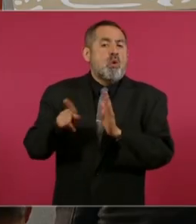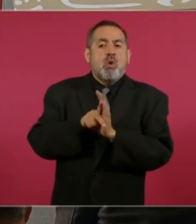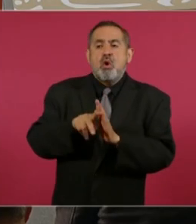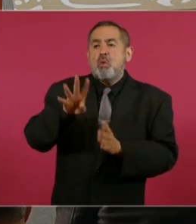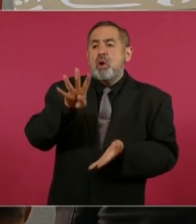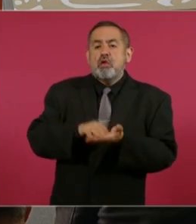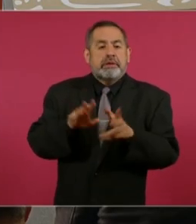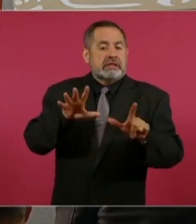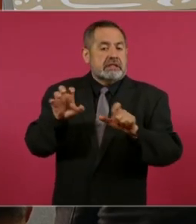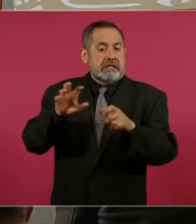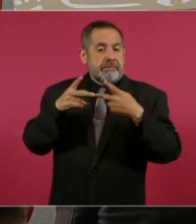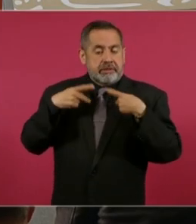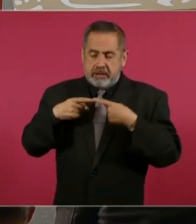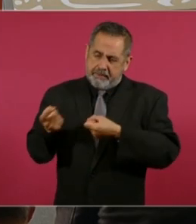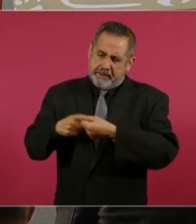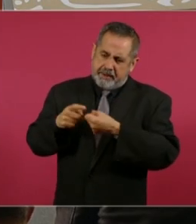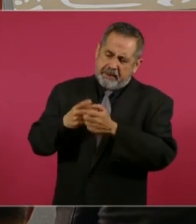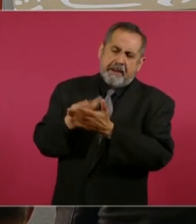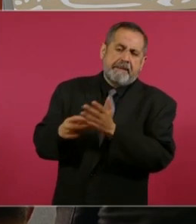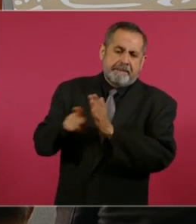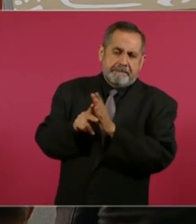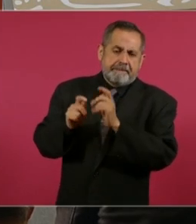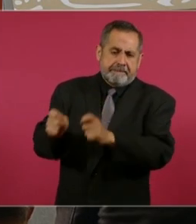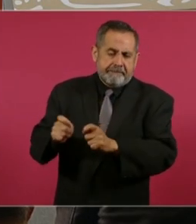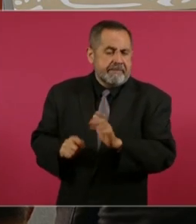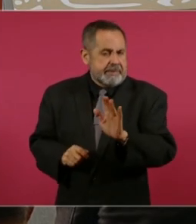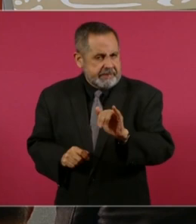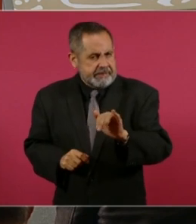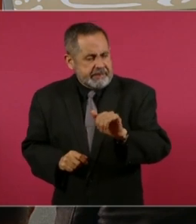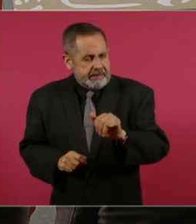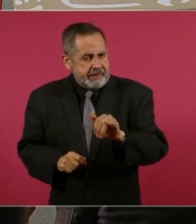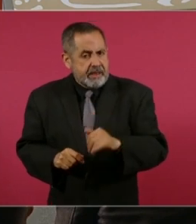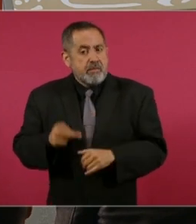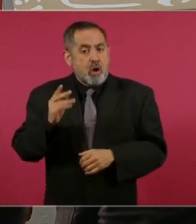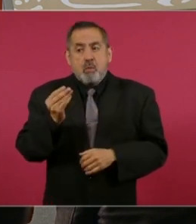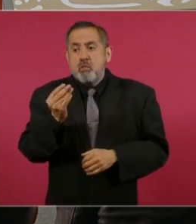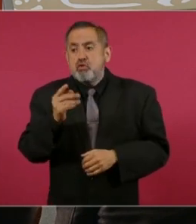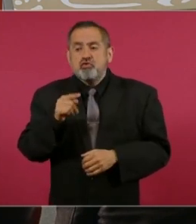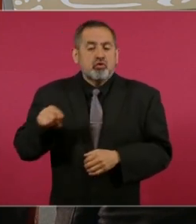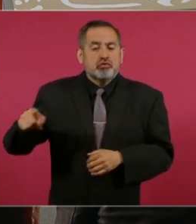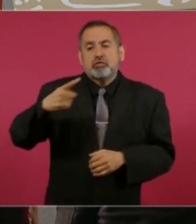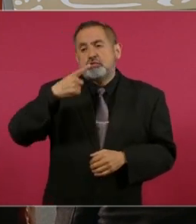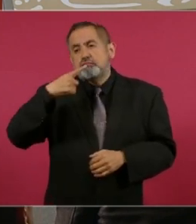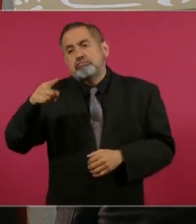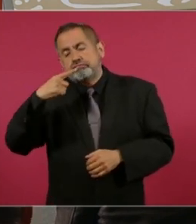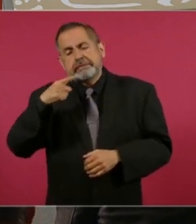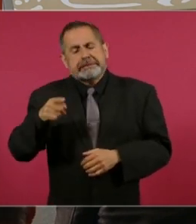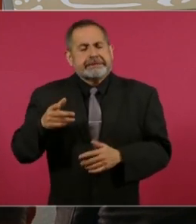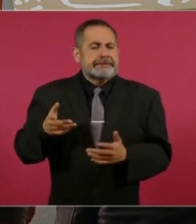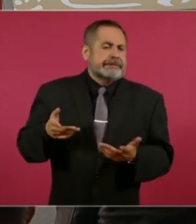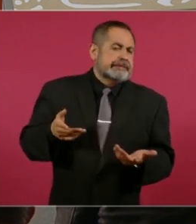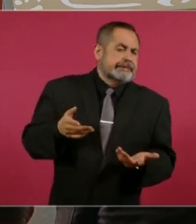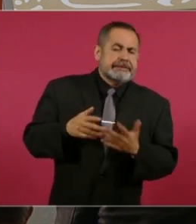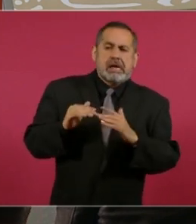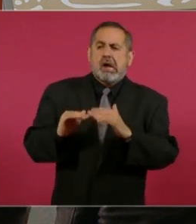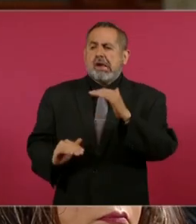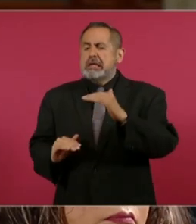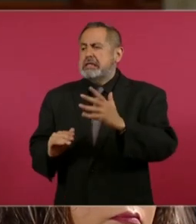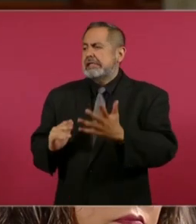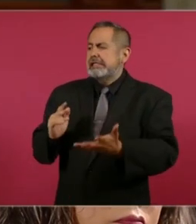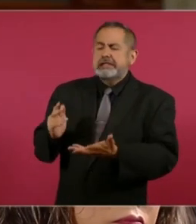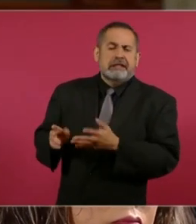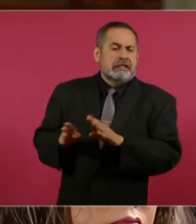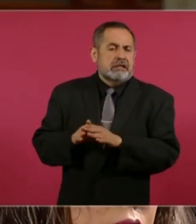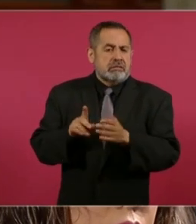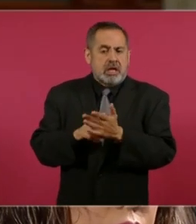4,700 trabajadores, pero muchos se han acercado y muchos trabajadores han denunciado que hay desigualdad, que